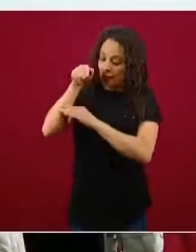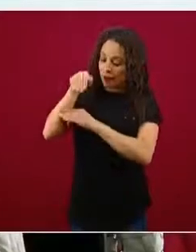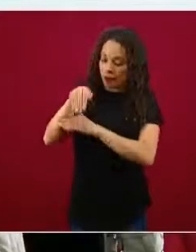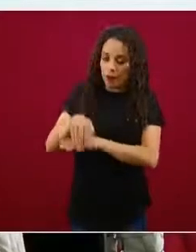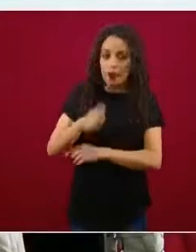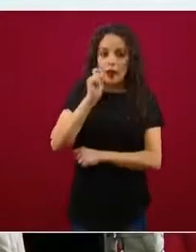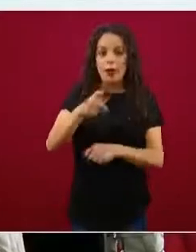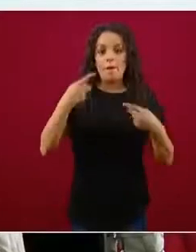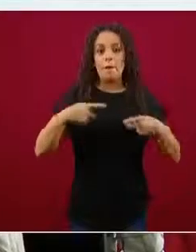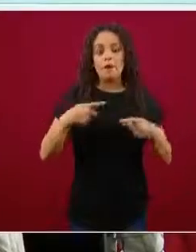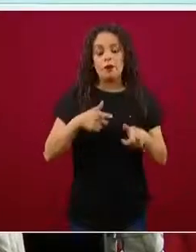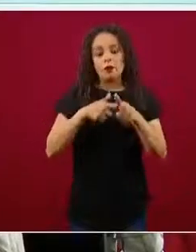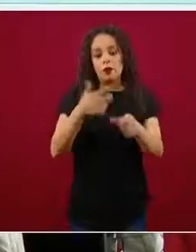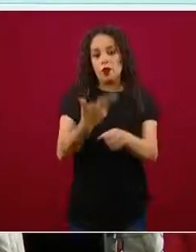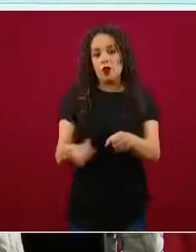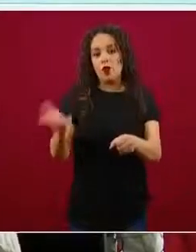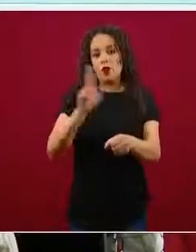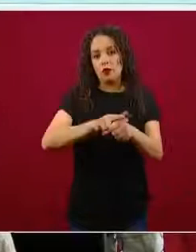La siguiente.